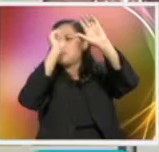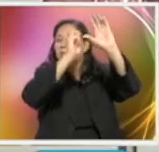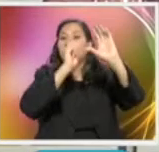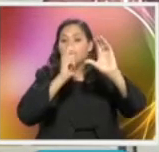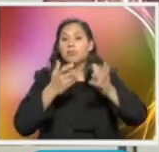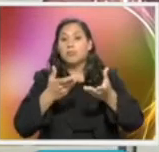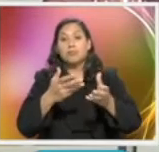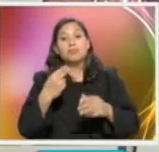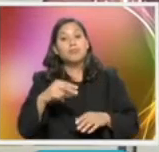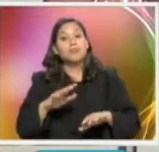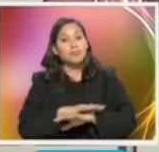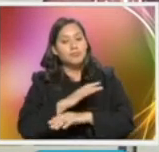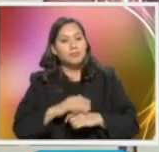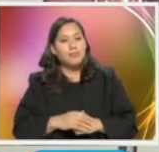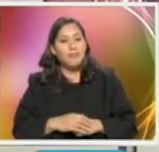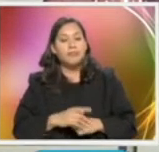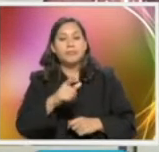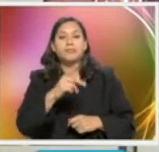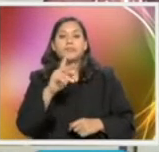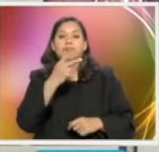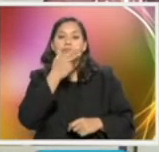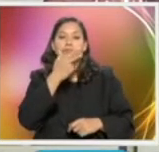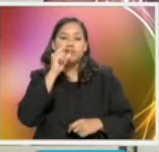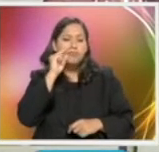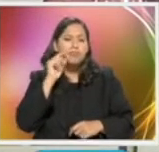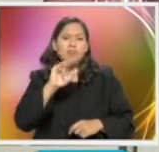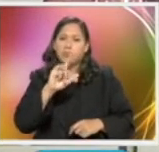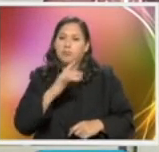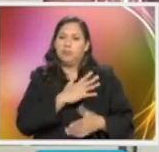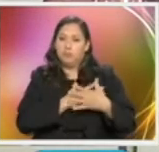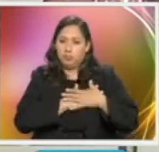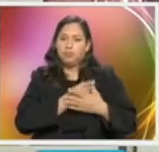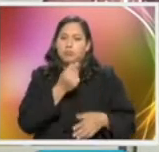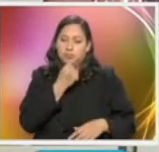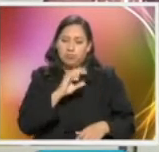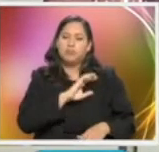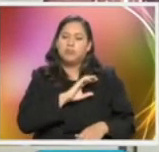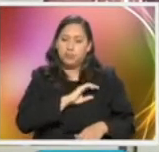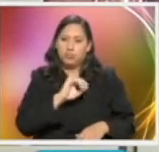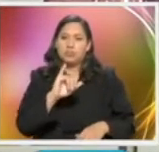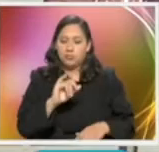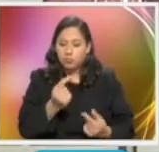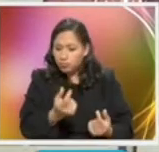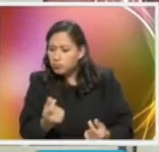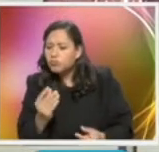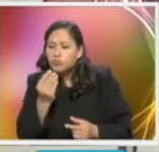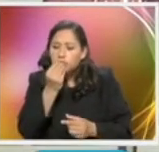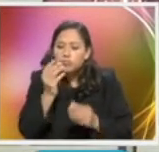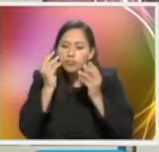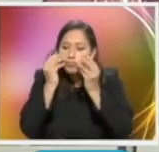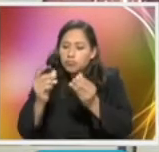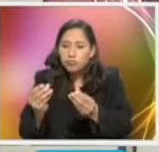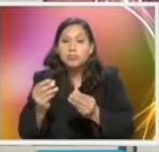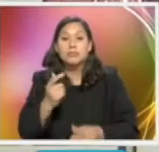ejemplo, en el caso de Pancho Villa, quería mucho a los niños. O sea, realmente sí había una devoción muy grande de Pancho Villa por los